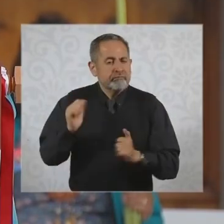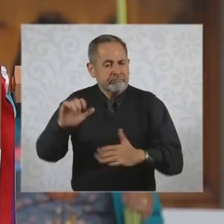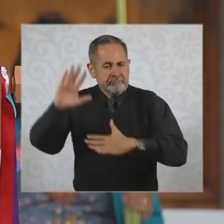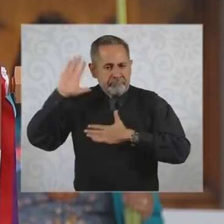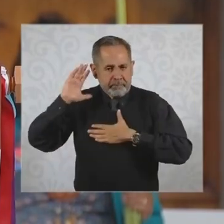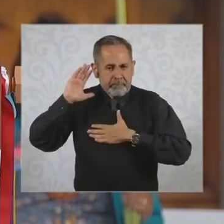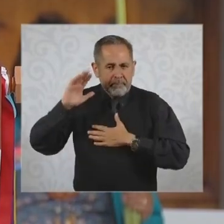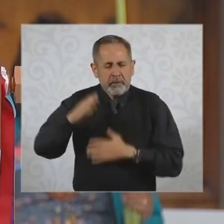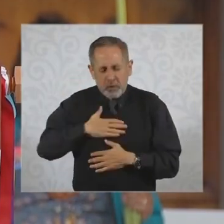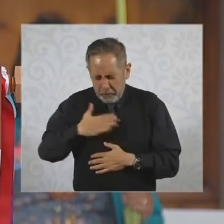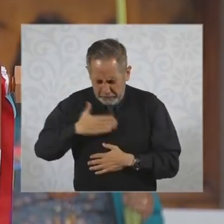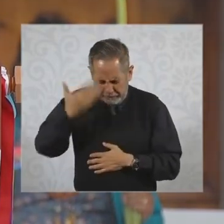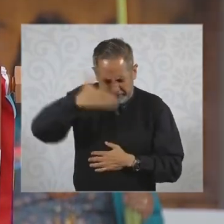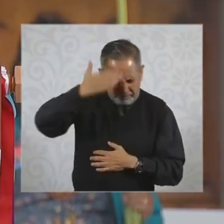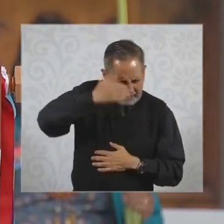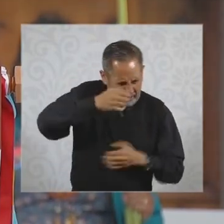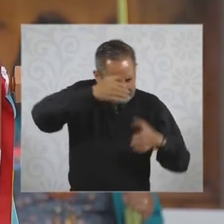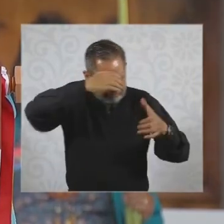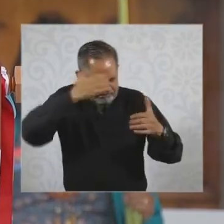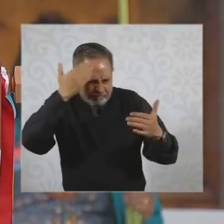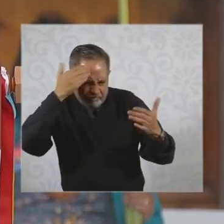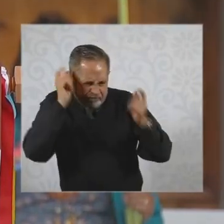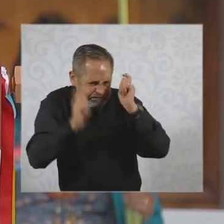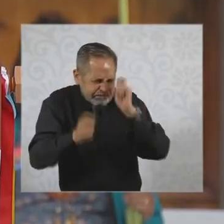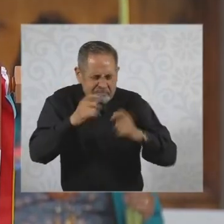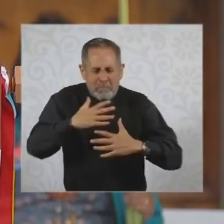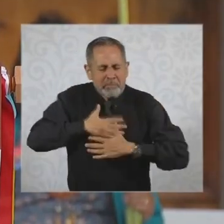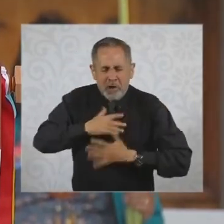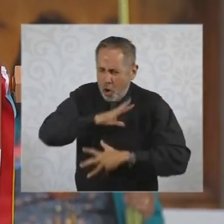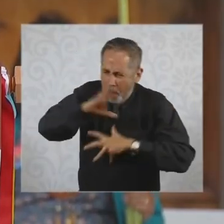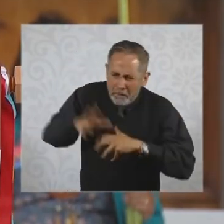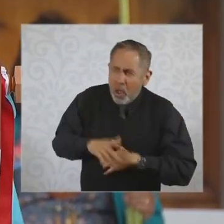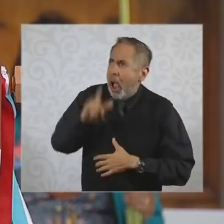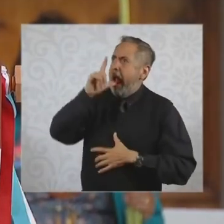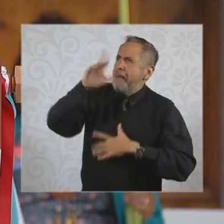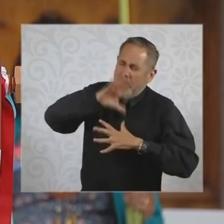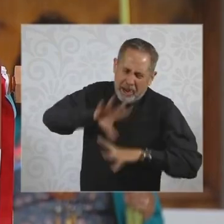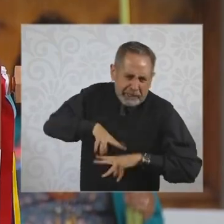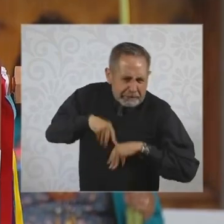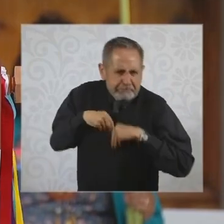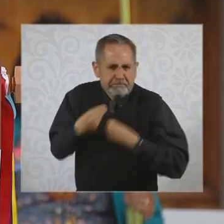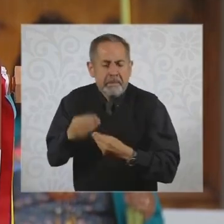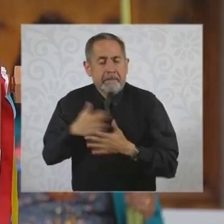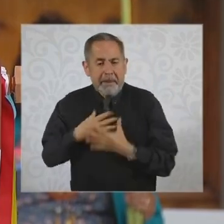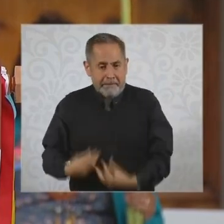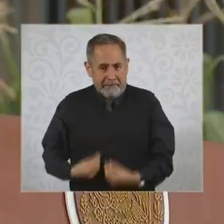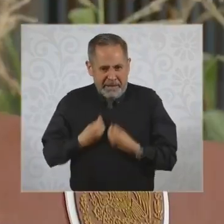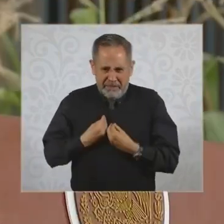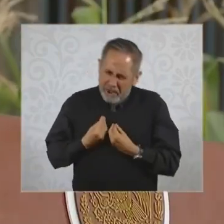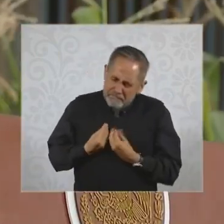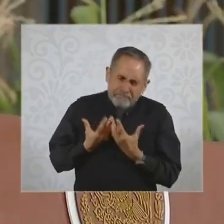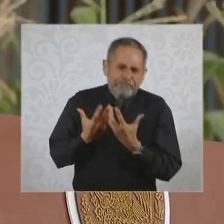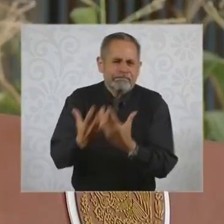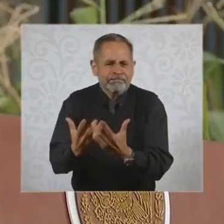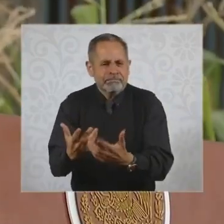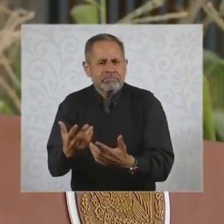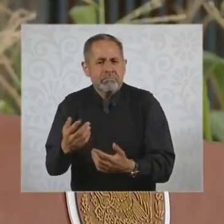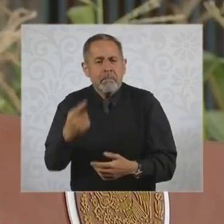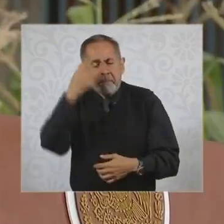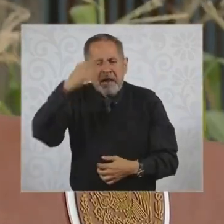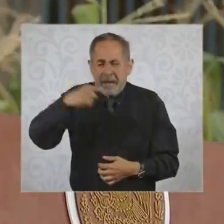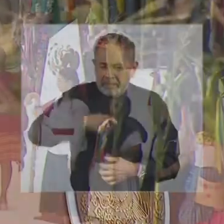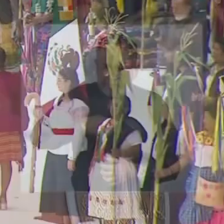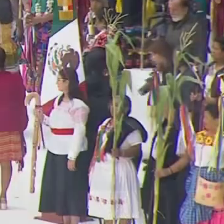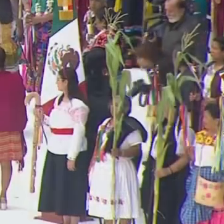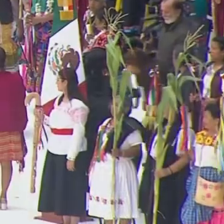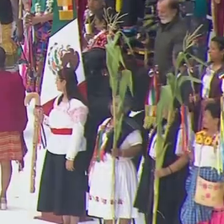de su administración, de su gobierno. Entraremos en detalle, pero antes déjeme comentarle que en una ceremonia